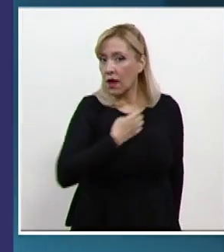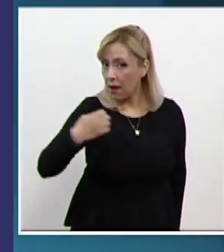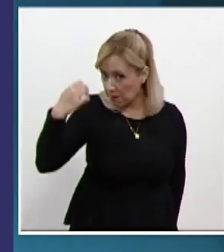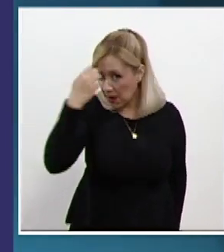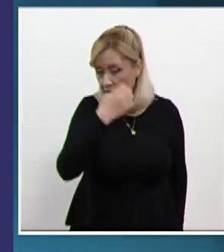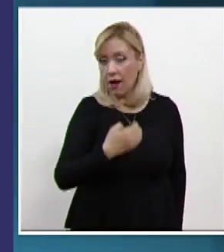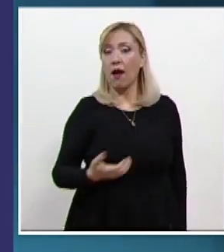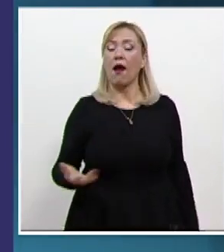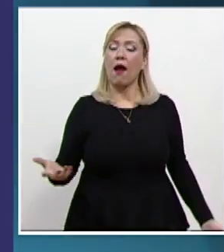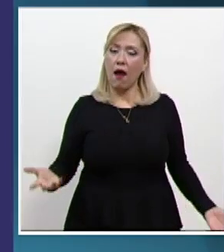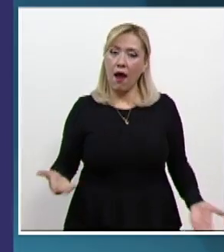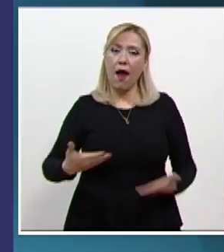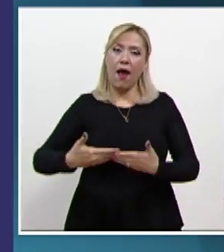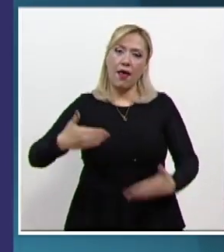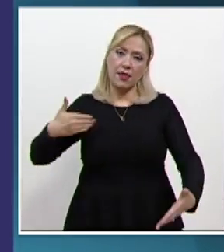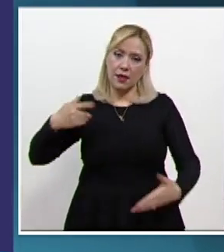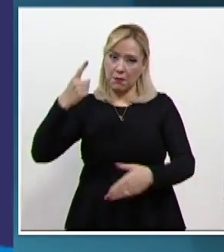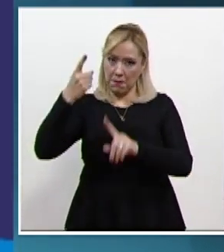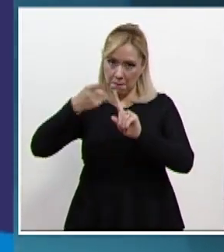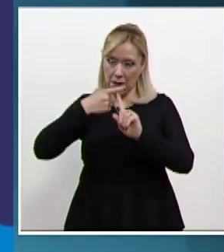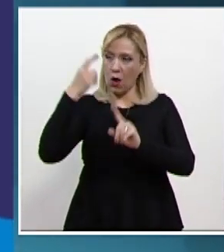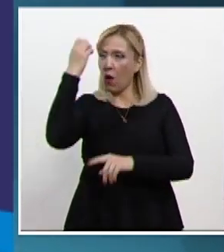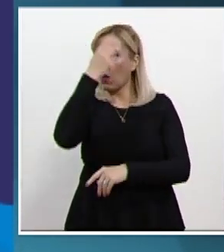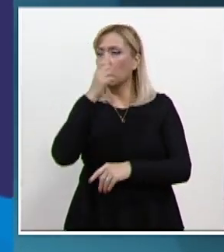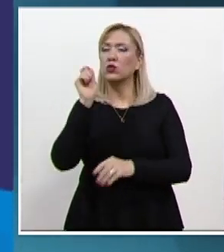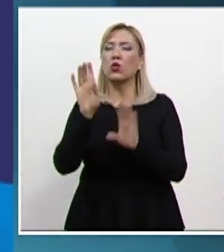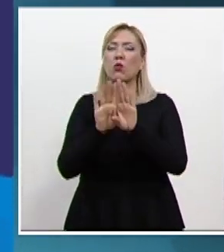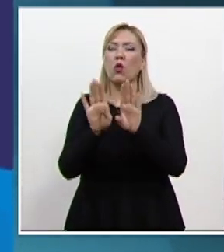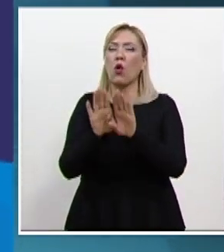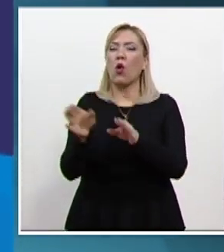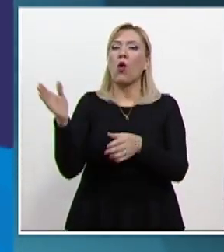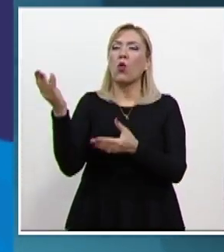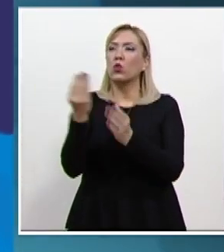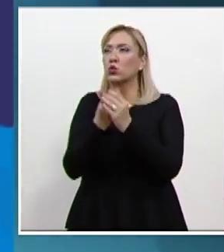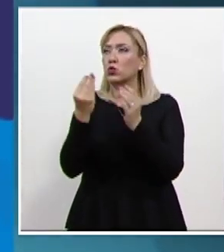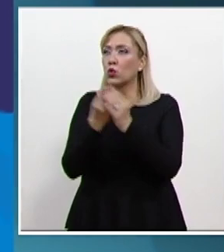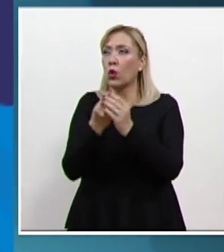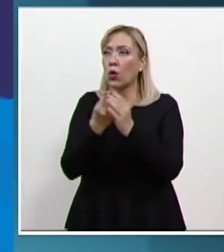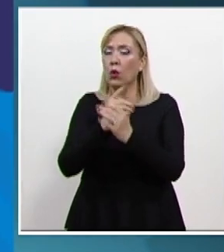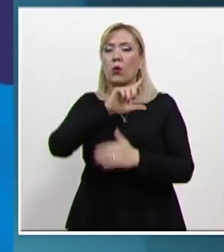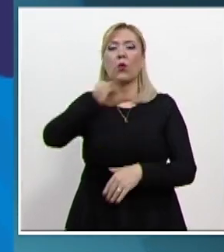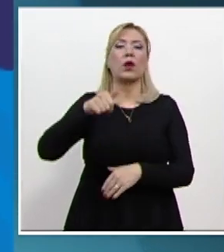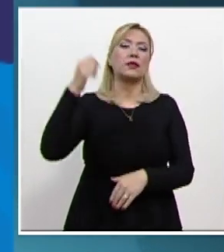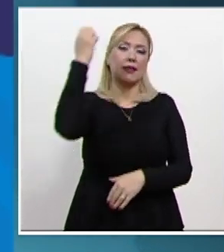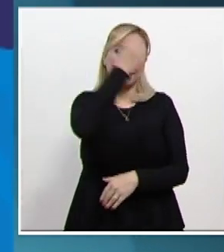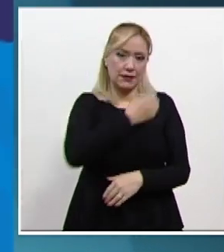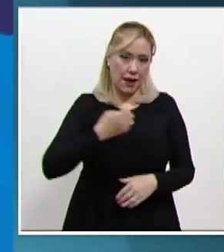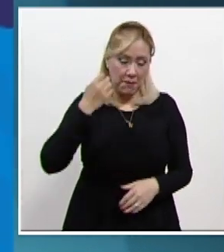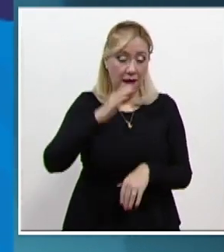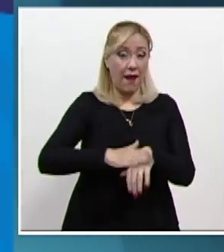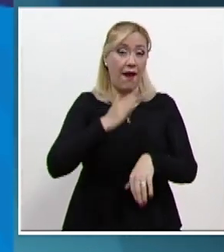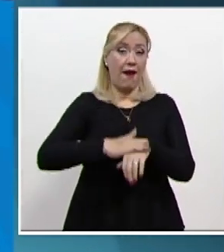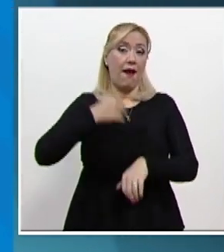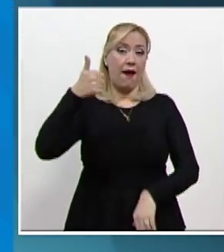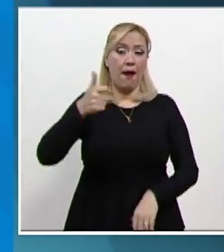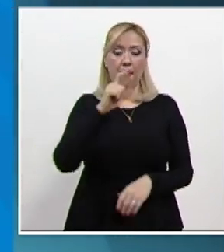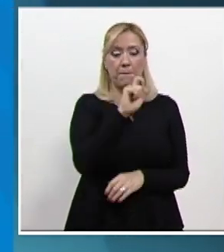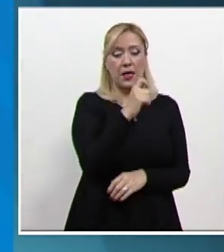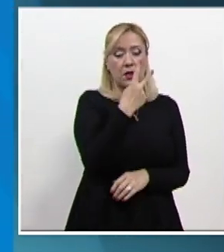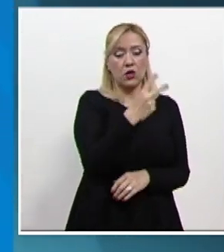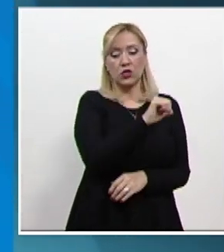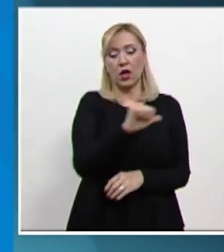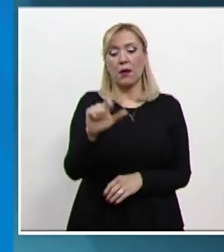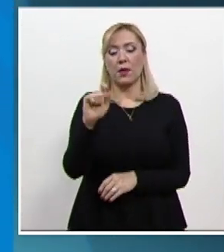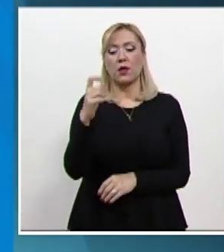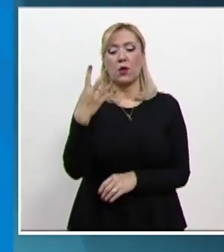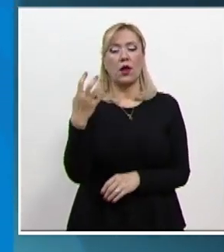cual tendrán que completar el curso y aprobar el examen correspondiente. El registro estará disponible del 22 al 24 de enero